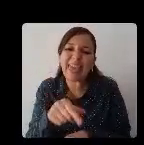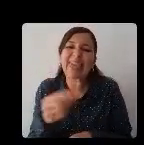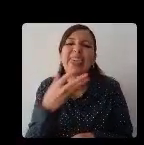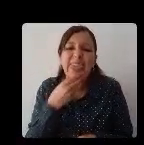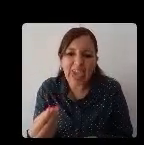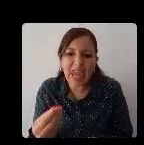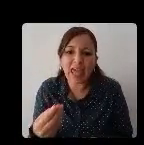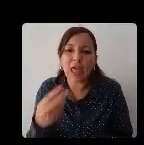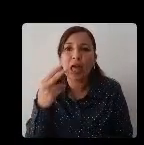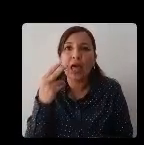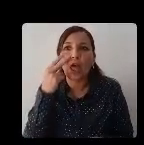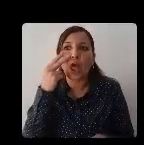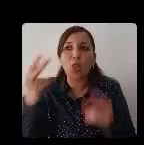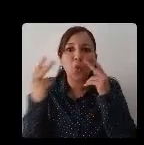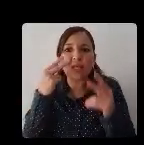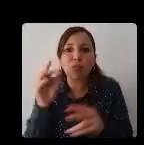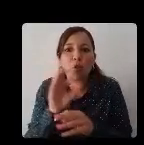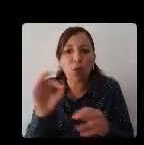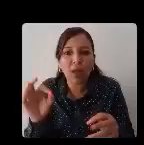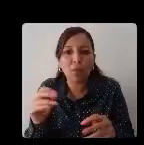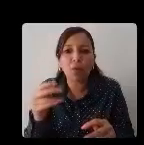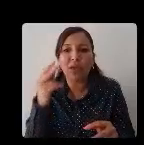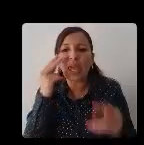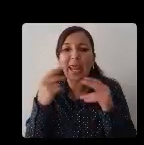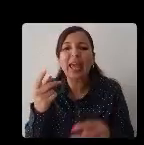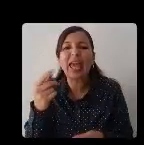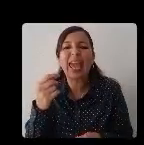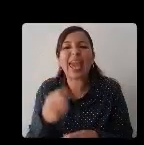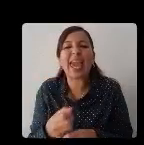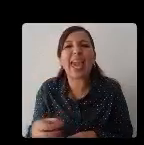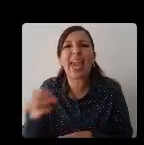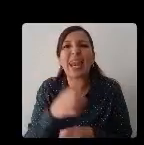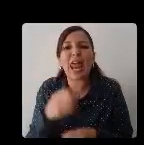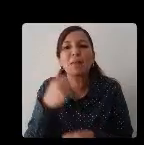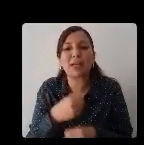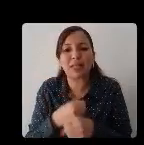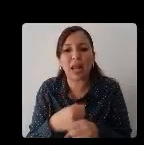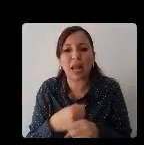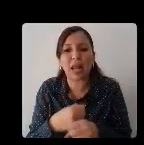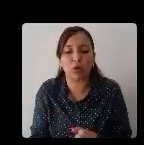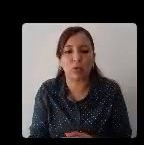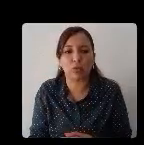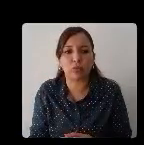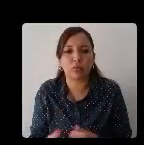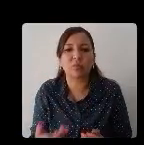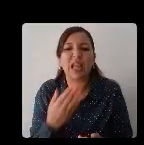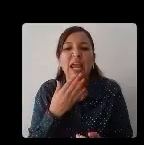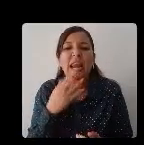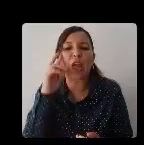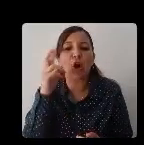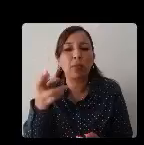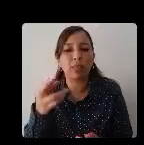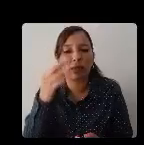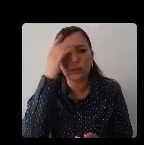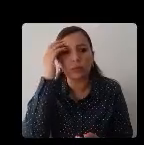al margen si ganan o no ganan, pero al menos lo han intentado. Eso es lo más importante, ¿no? Que intentar a estas